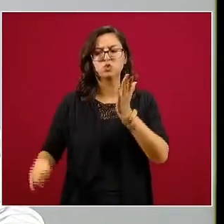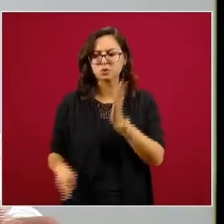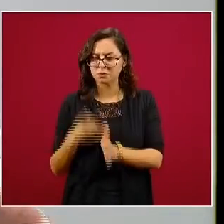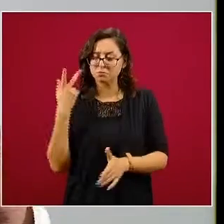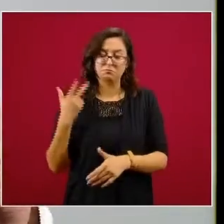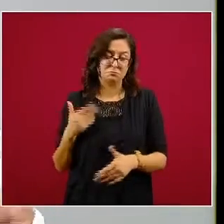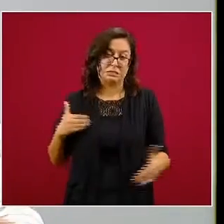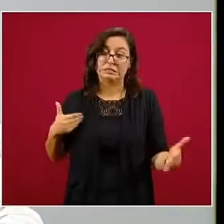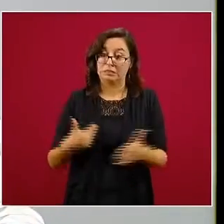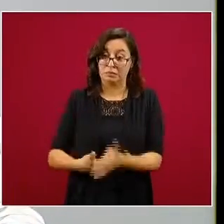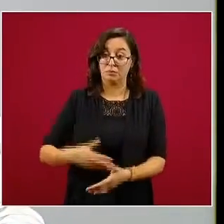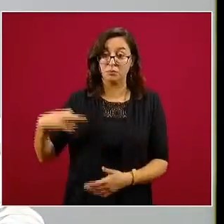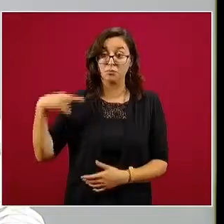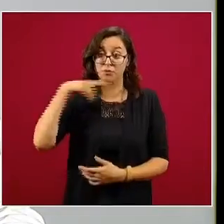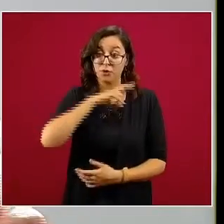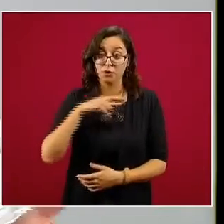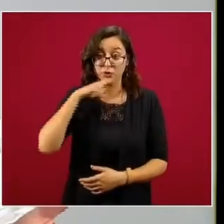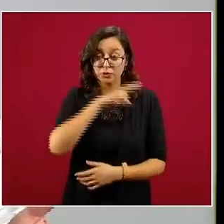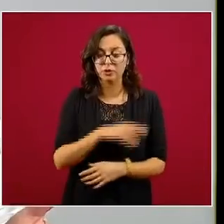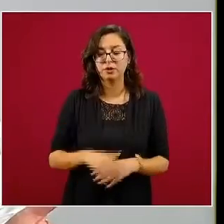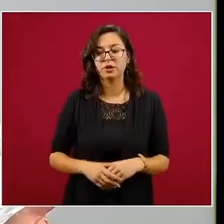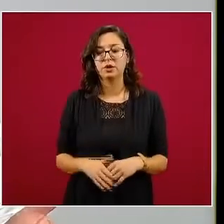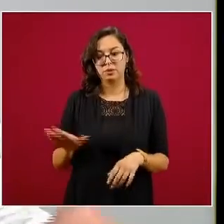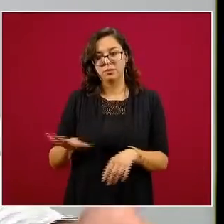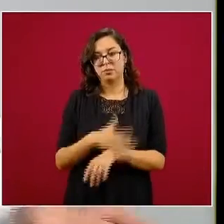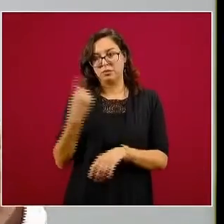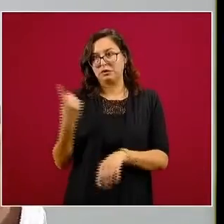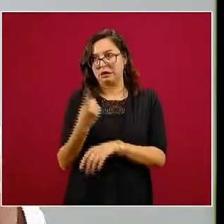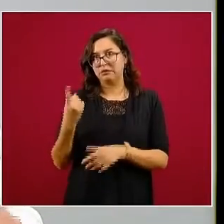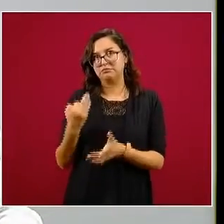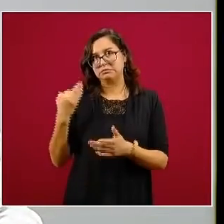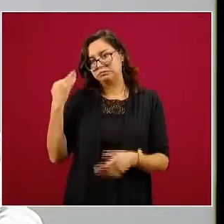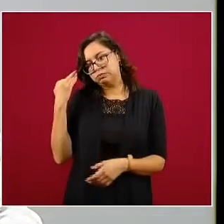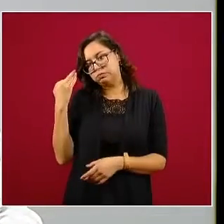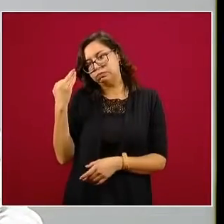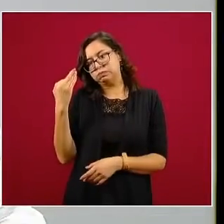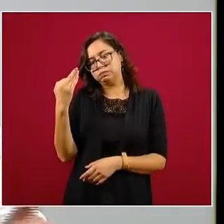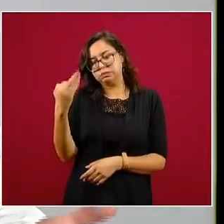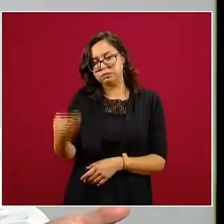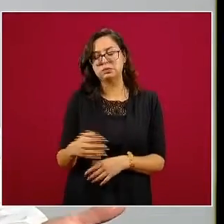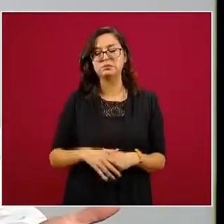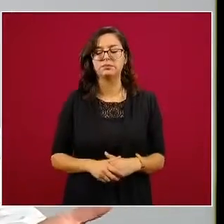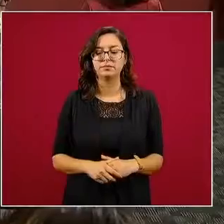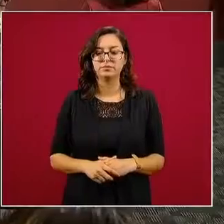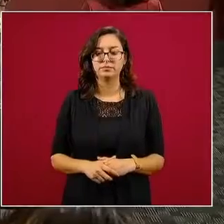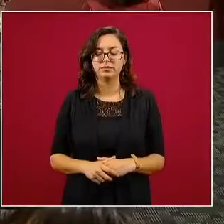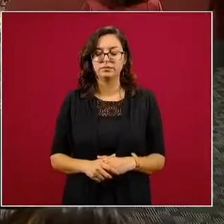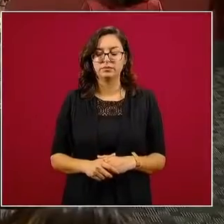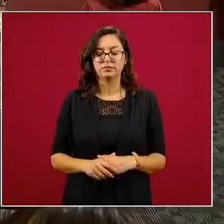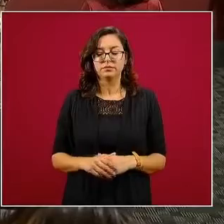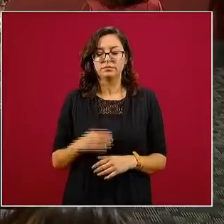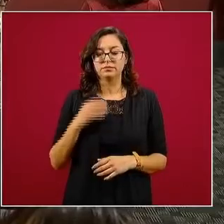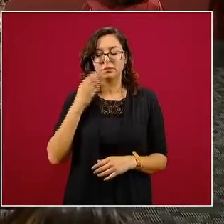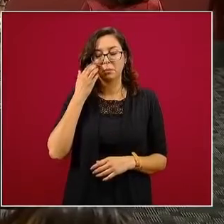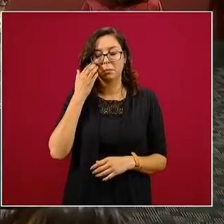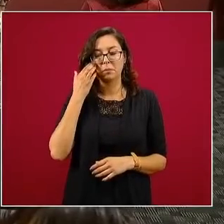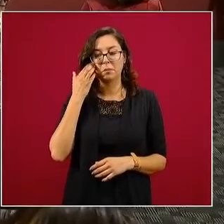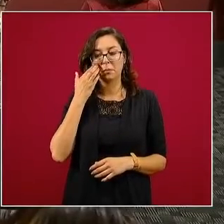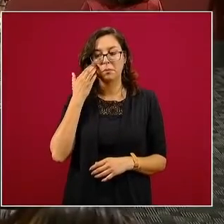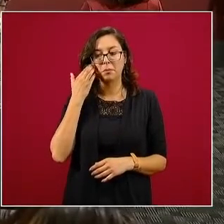un cuerpo en el hospital de Tehuacán. A ver si usted tiene información al respecto. Gracias, buenas noches. Muchas